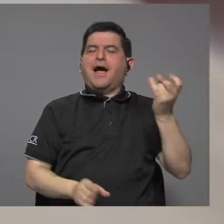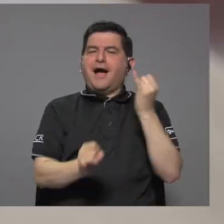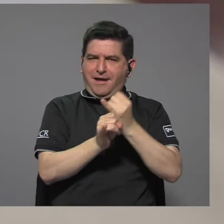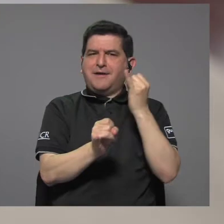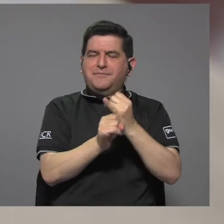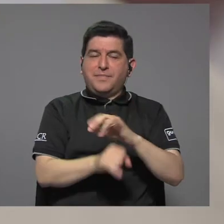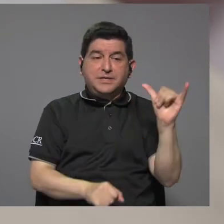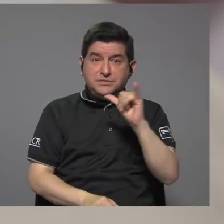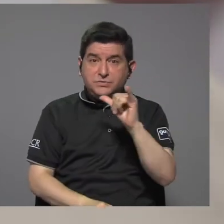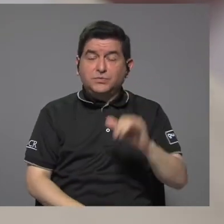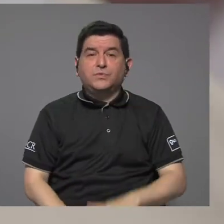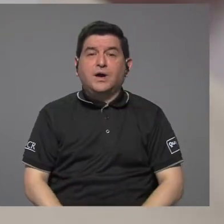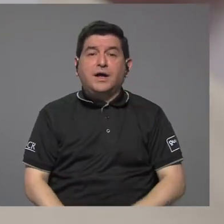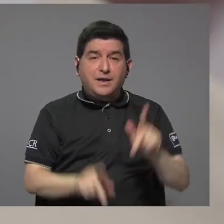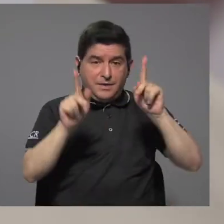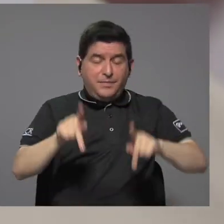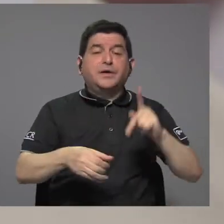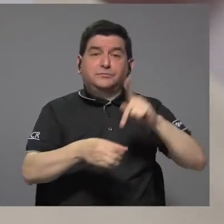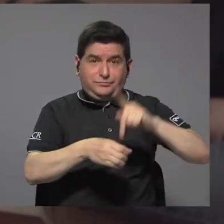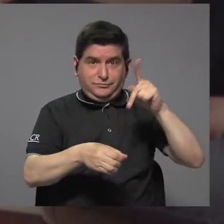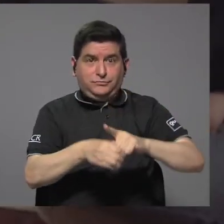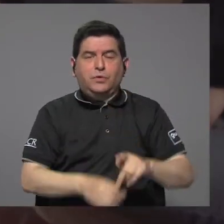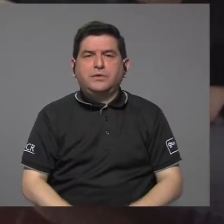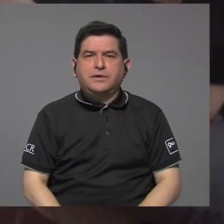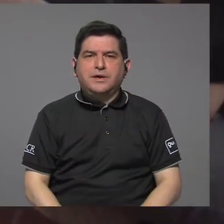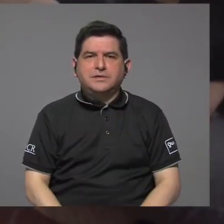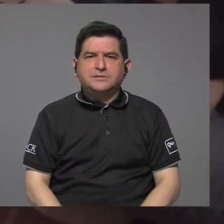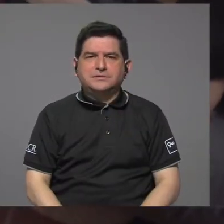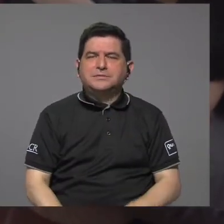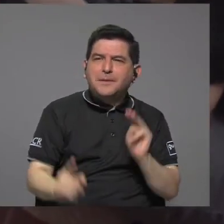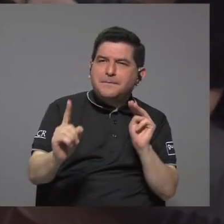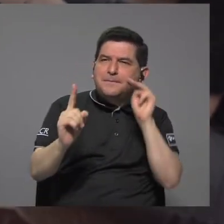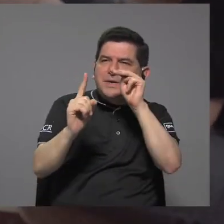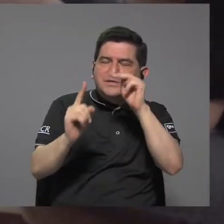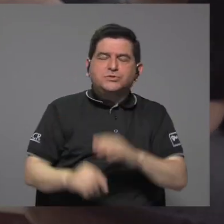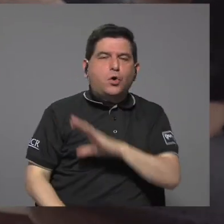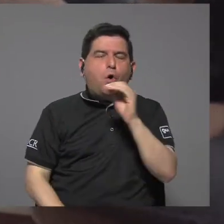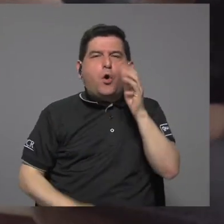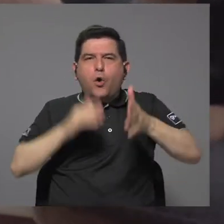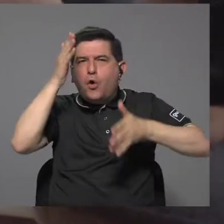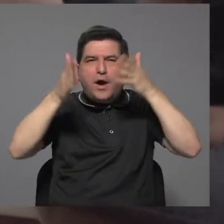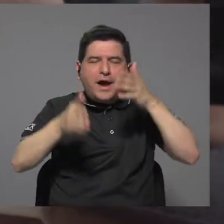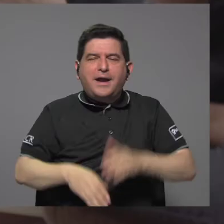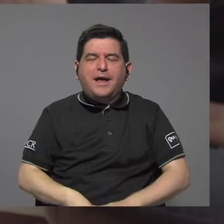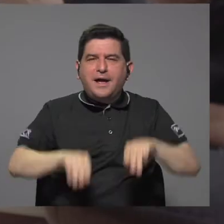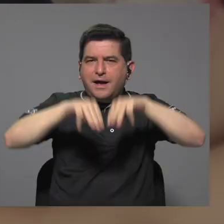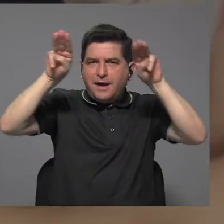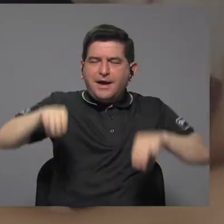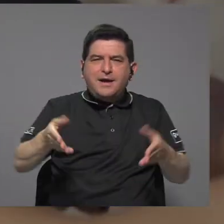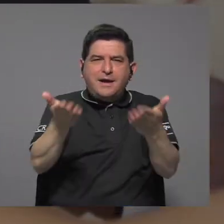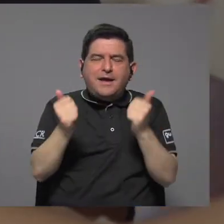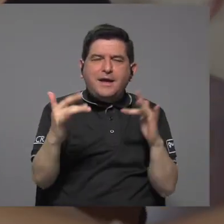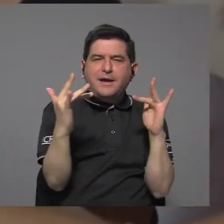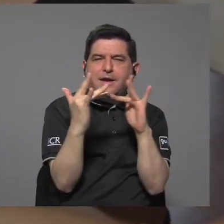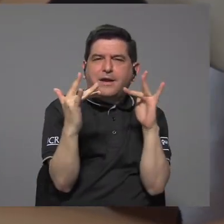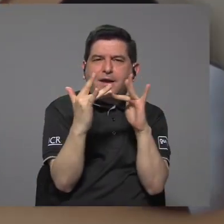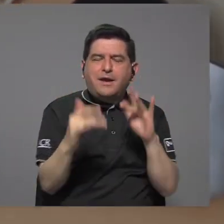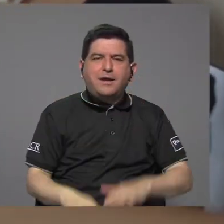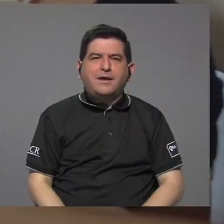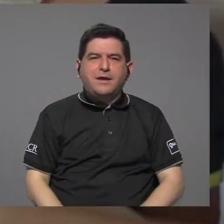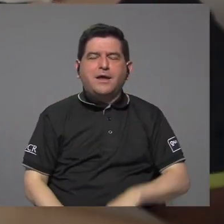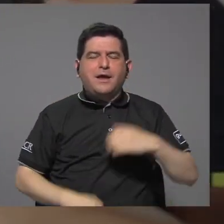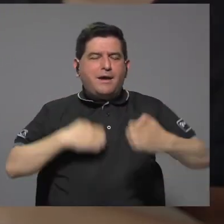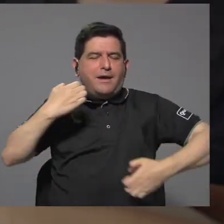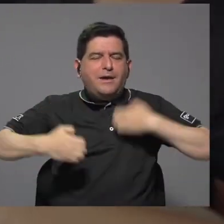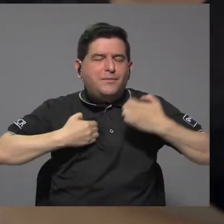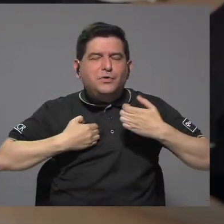ambas instituciones y también los participantes ya que por misión y creación del museo buscamos un acercamiento